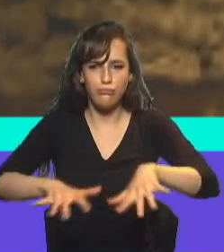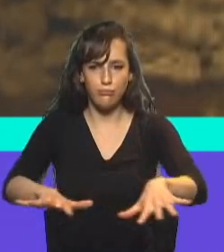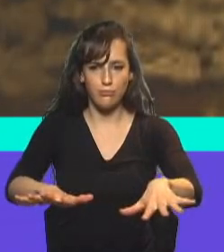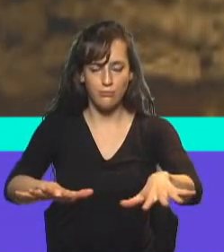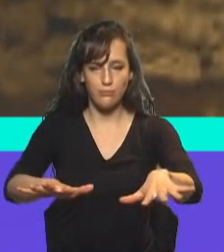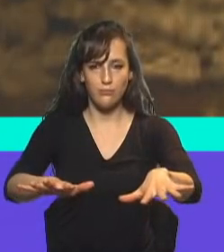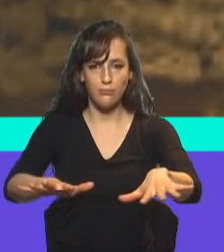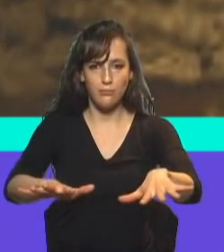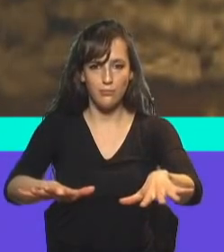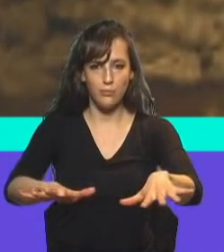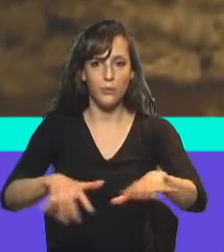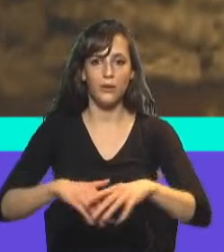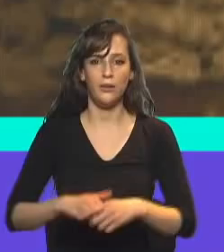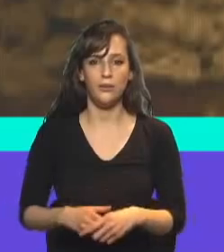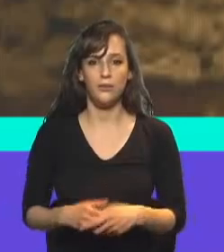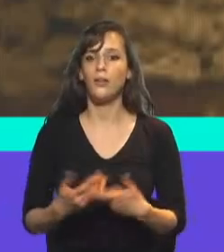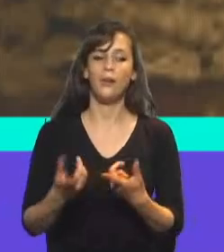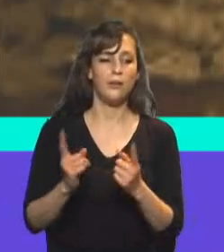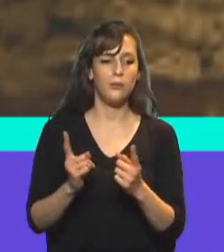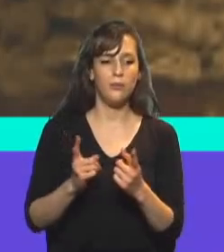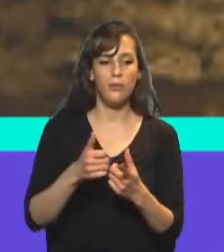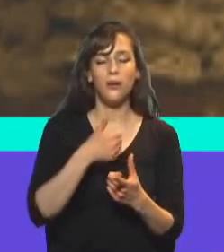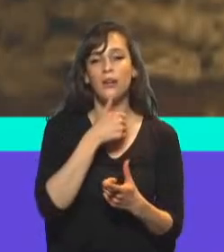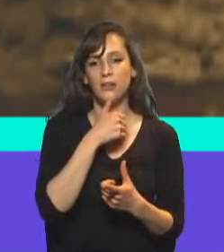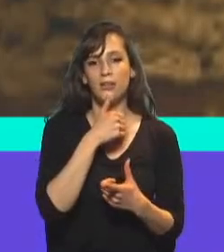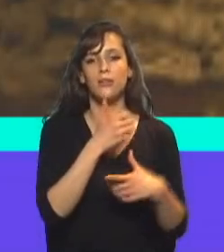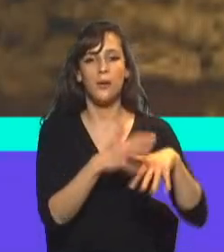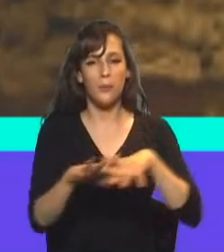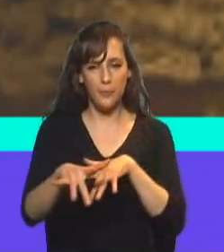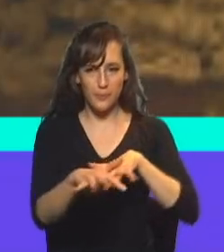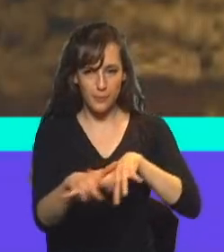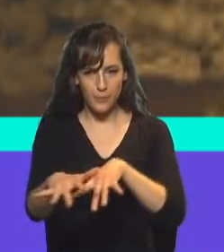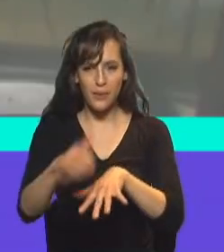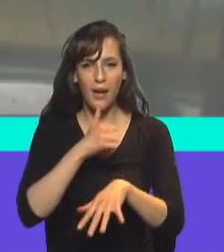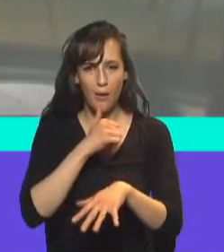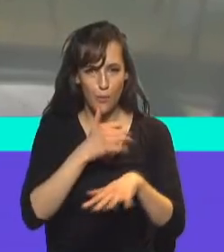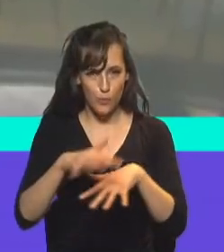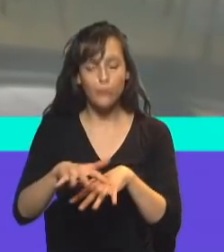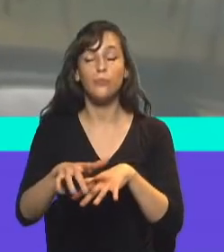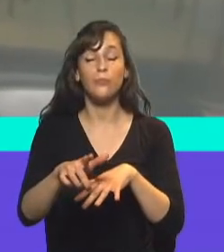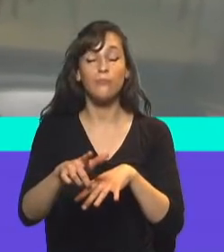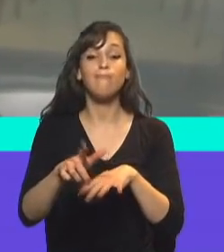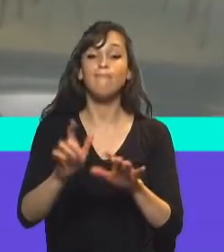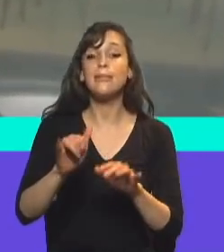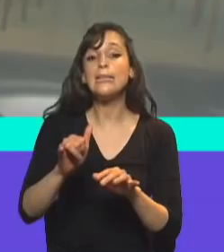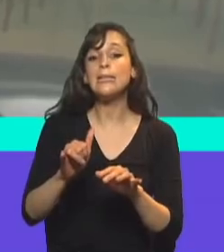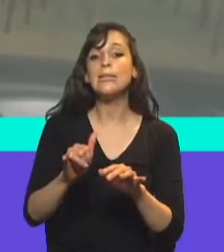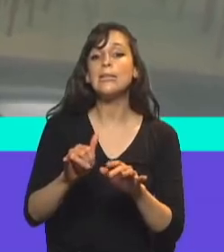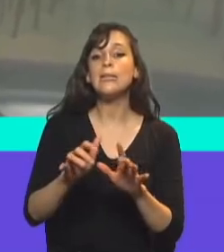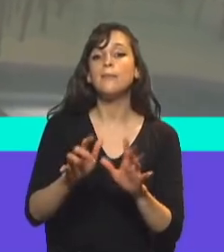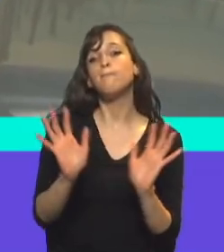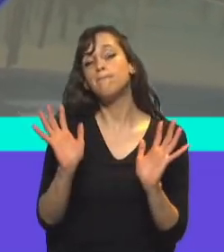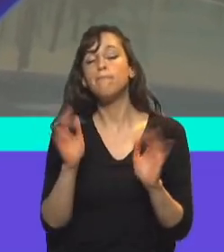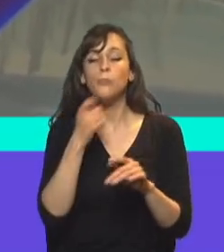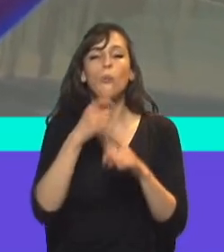encarcelados, entonces lo que se haga en cualquiera de los territorios, por supuesto, influye. Estamos viendo, sí, a diferencia de otros momentos, que